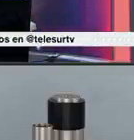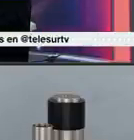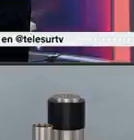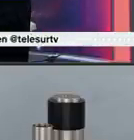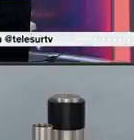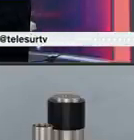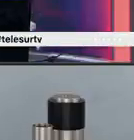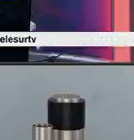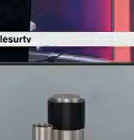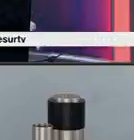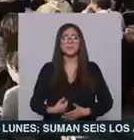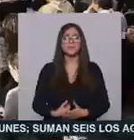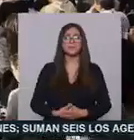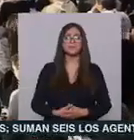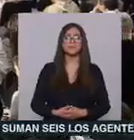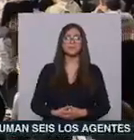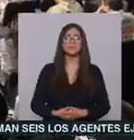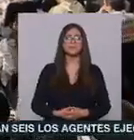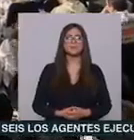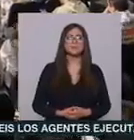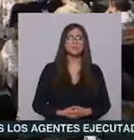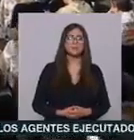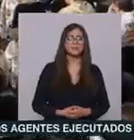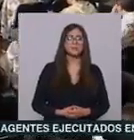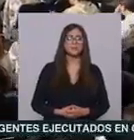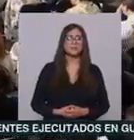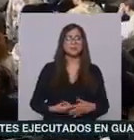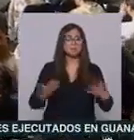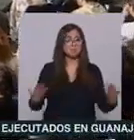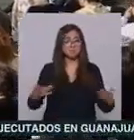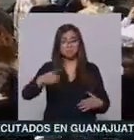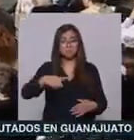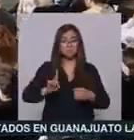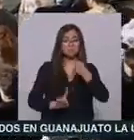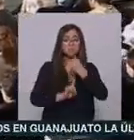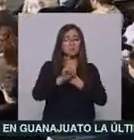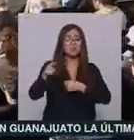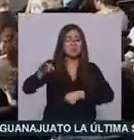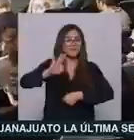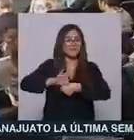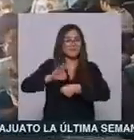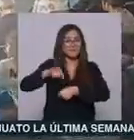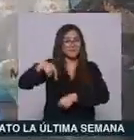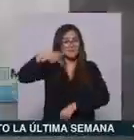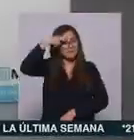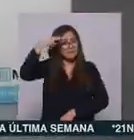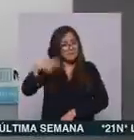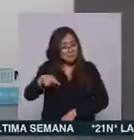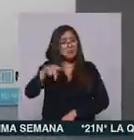Hospital Rural Oxcuscap. En medio de una confrontación con farmacéuticas, el gobierno de la República